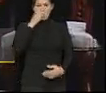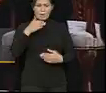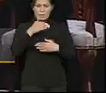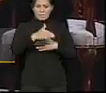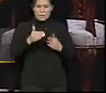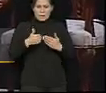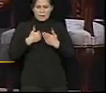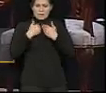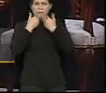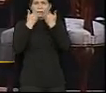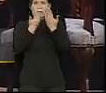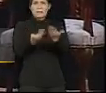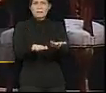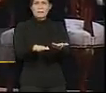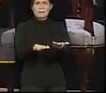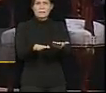artesanal,